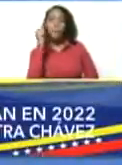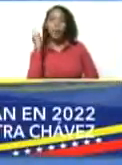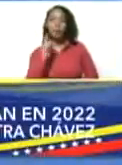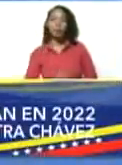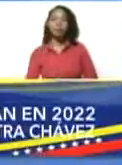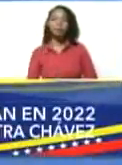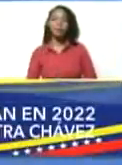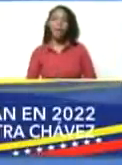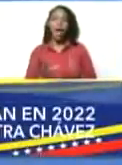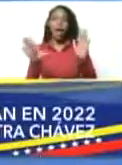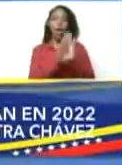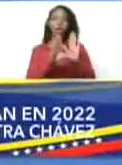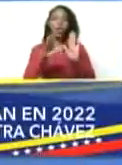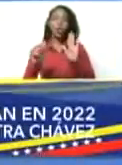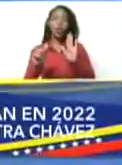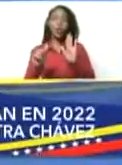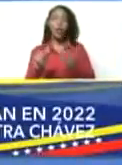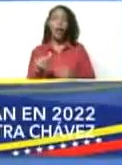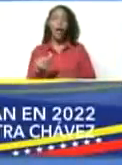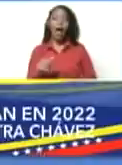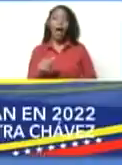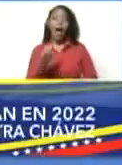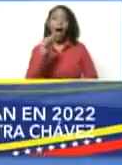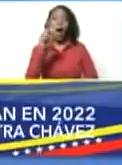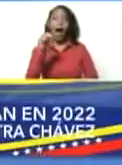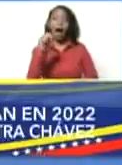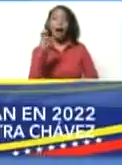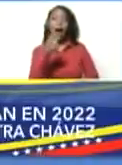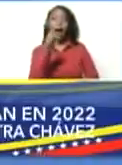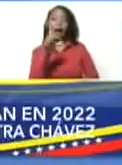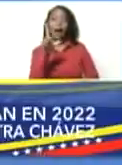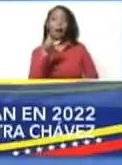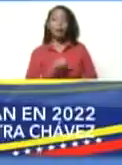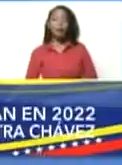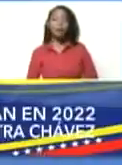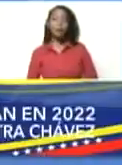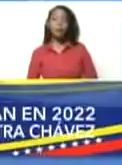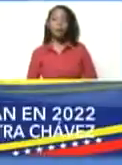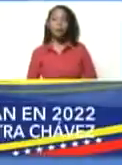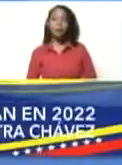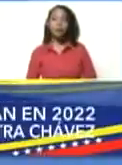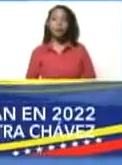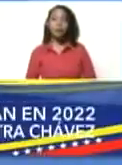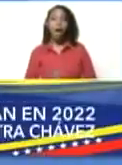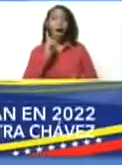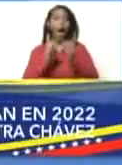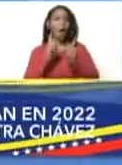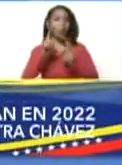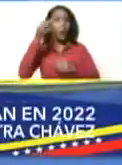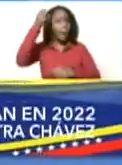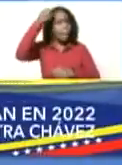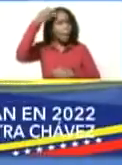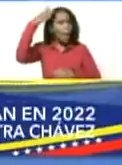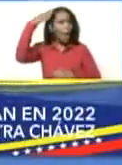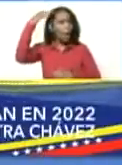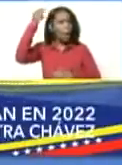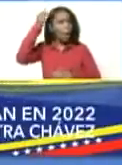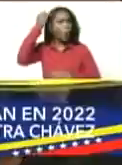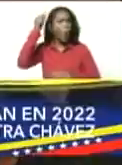el constituyente Ángel Rodríguez Gamboa, con algunas canas hoy,